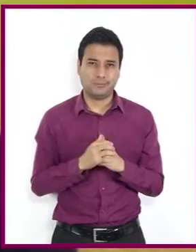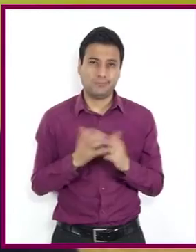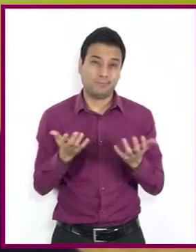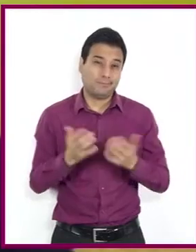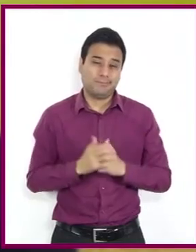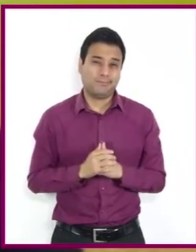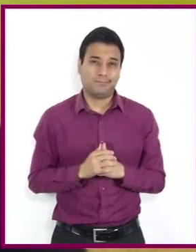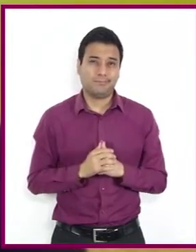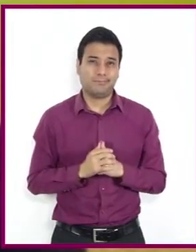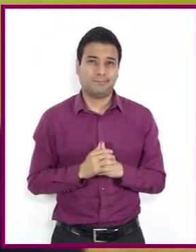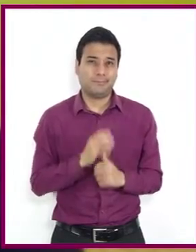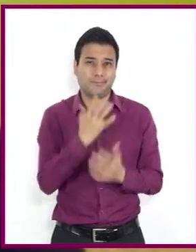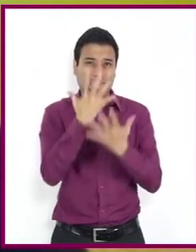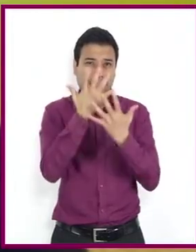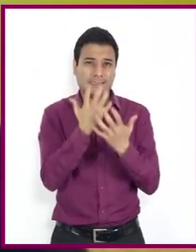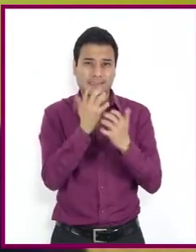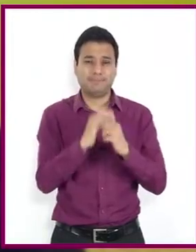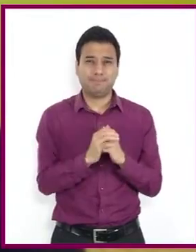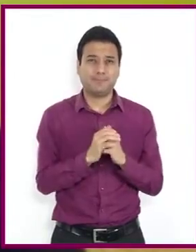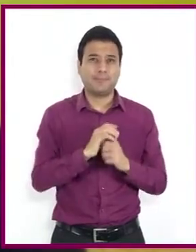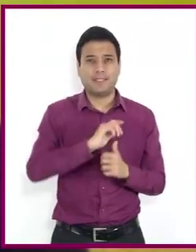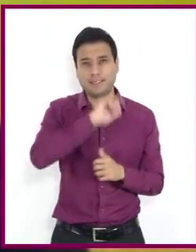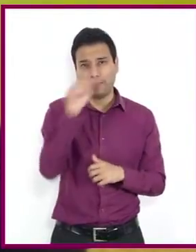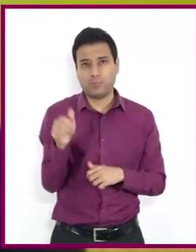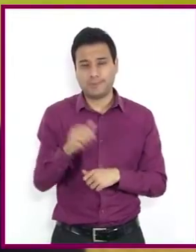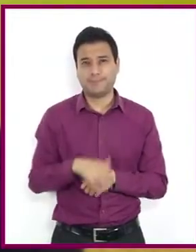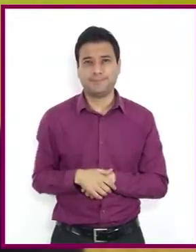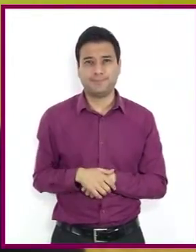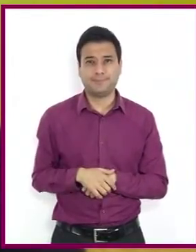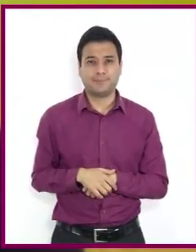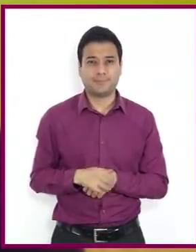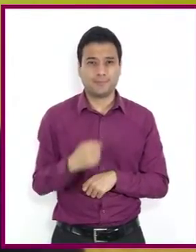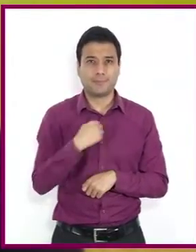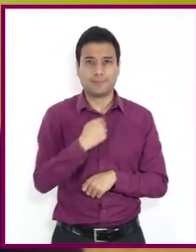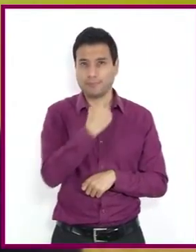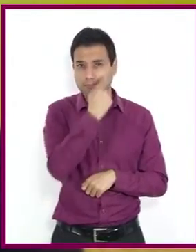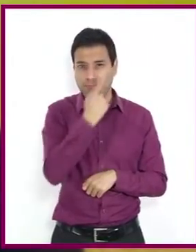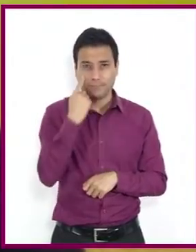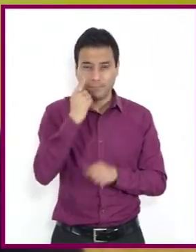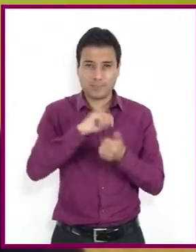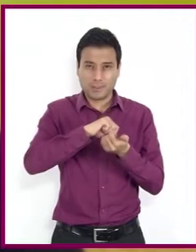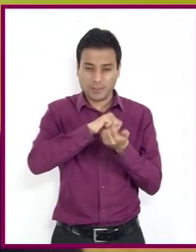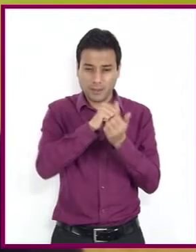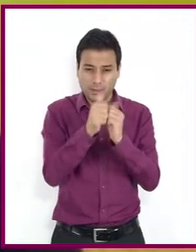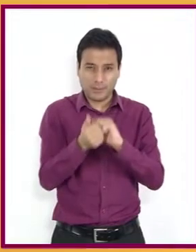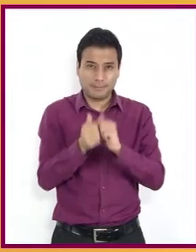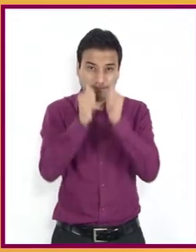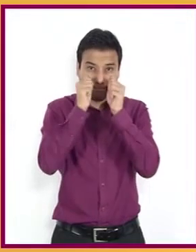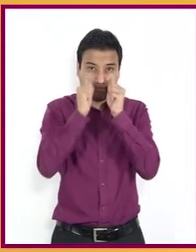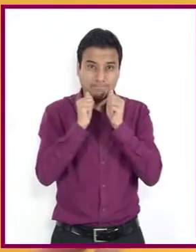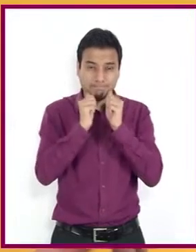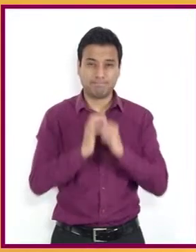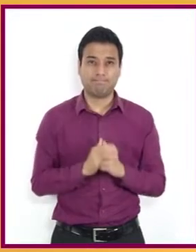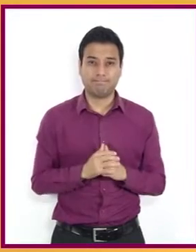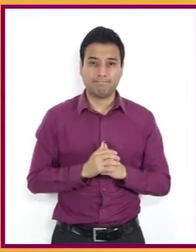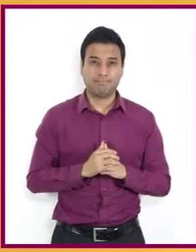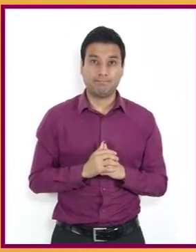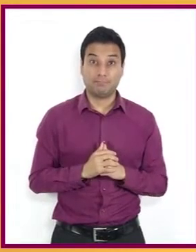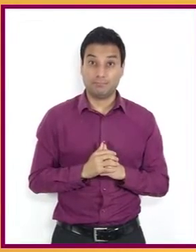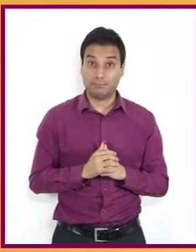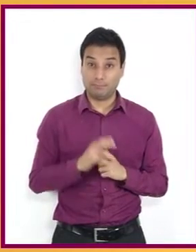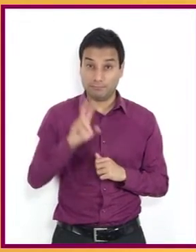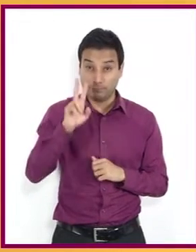Tristemente, esta práctica terminó por dejarme totalmente ciego hacia el final de mi existencia. De